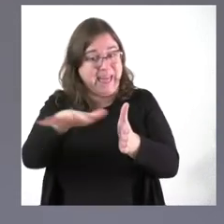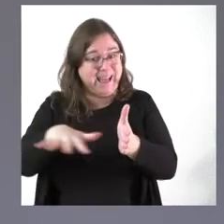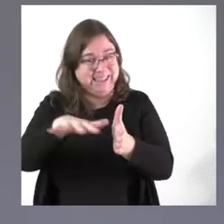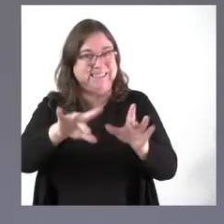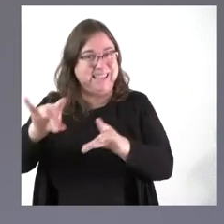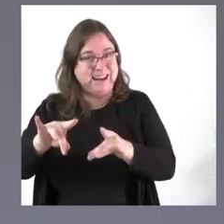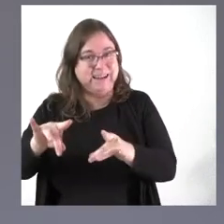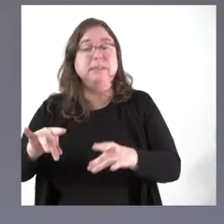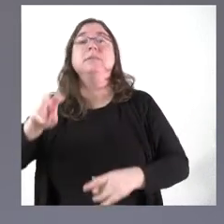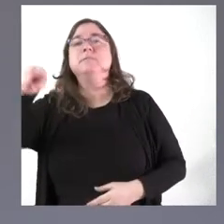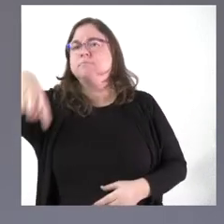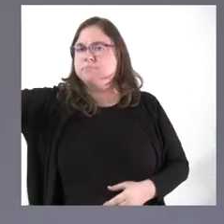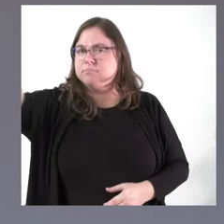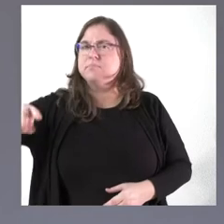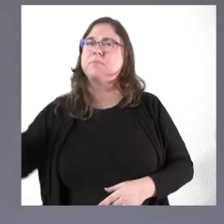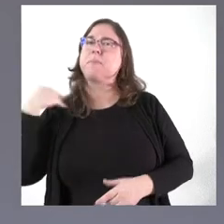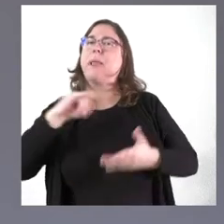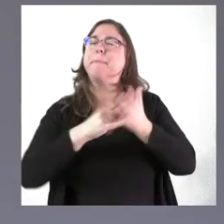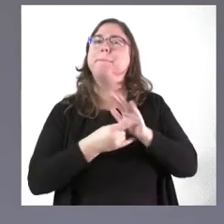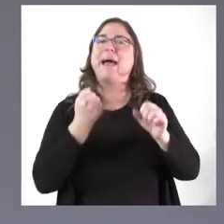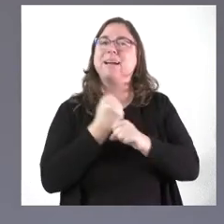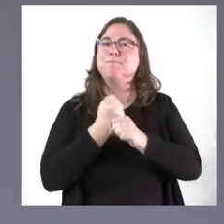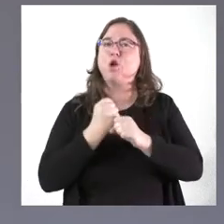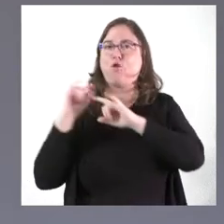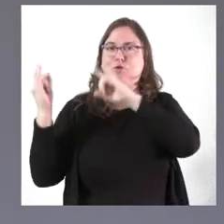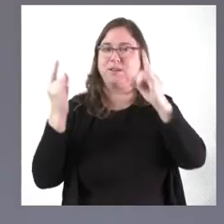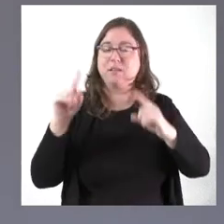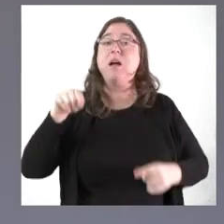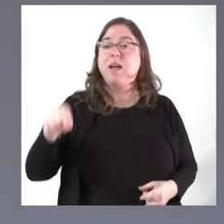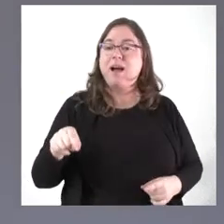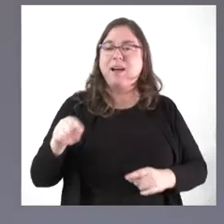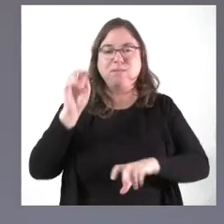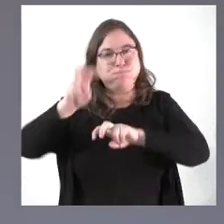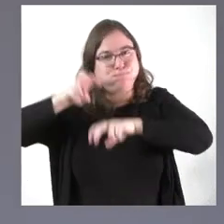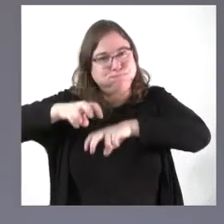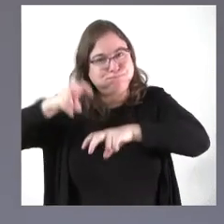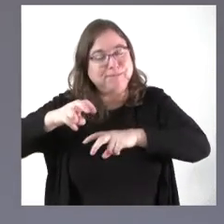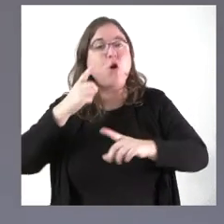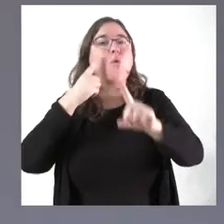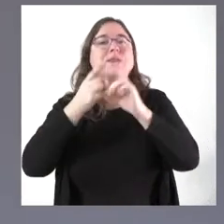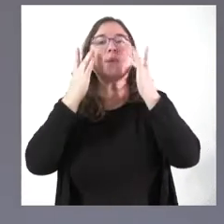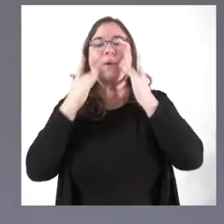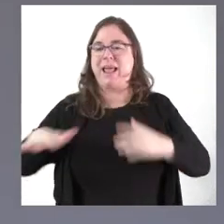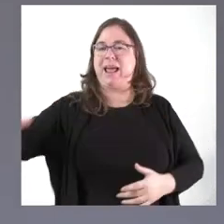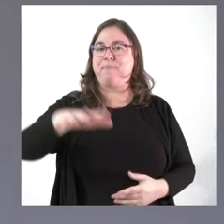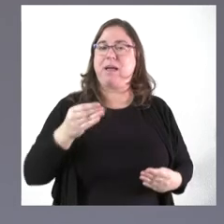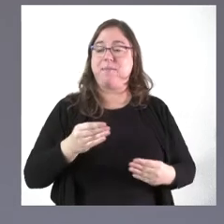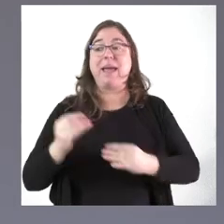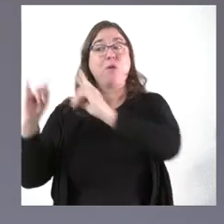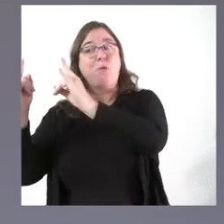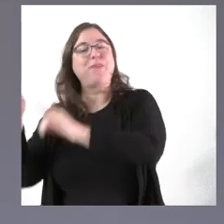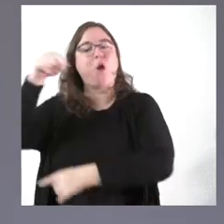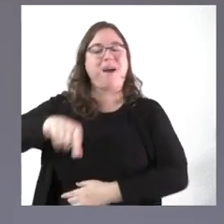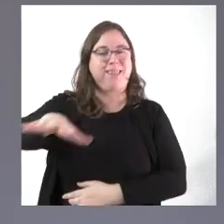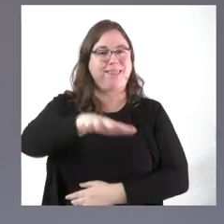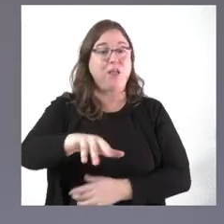que haya venido funcionando desde hace años del plan de empleo forestal y donde van a favorecer por lo tanto la limpieza de esa zona previa al monte y